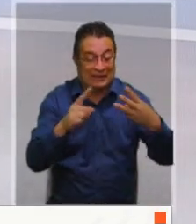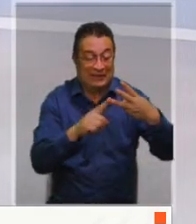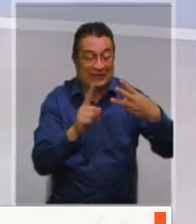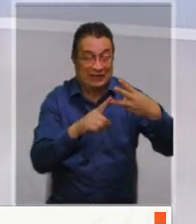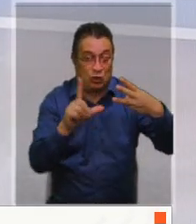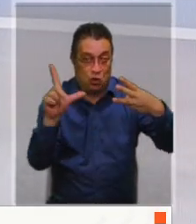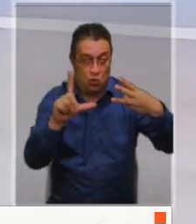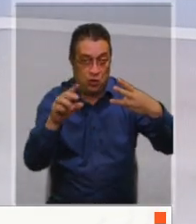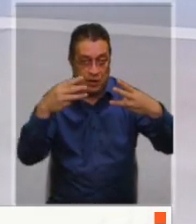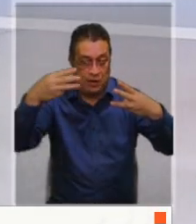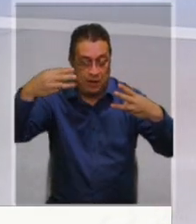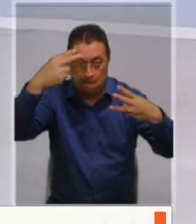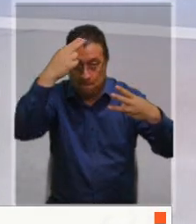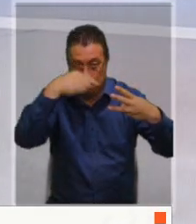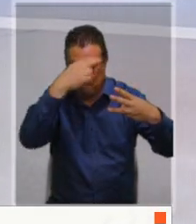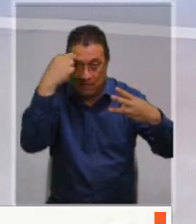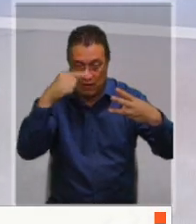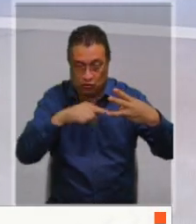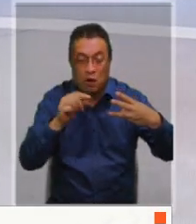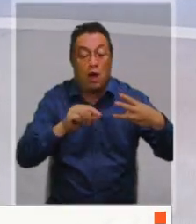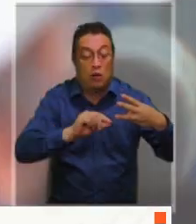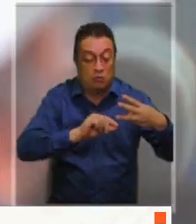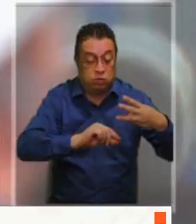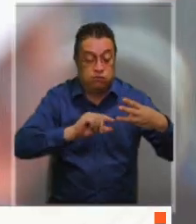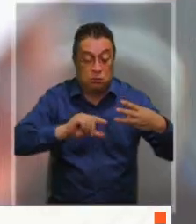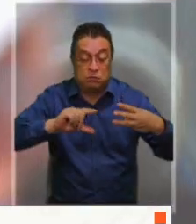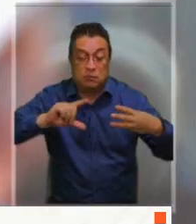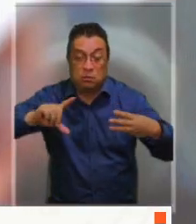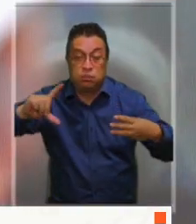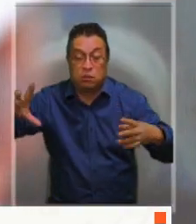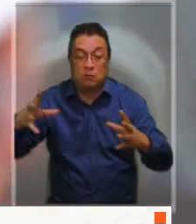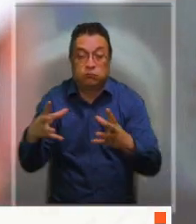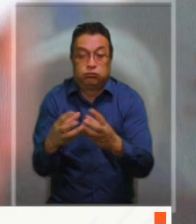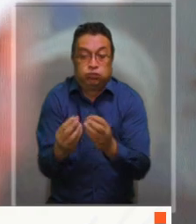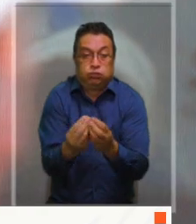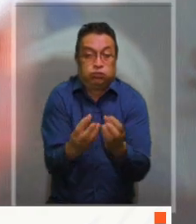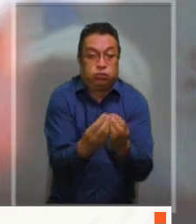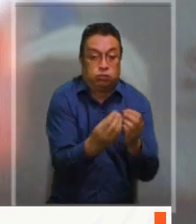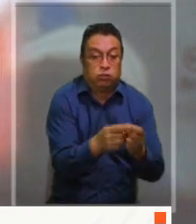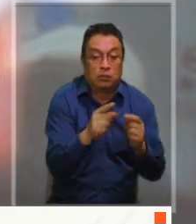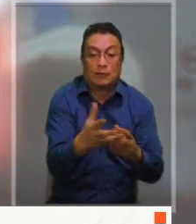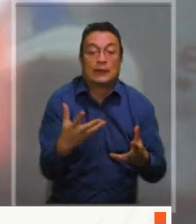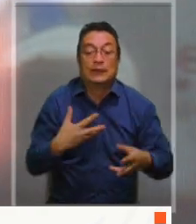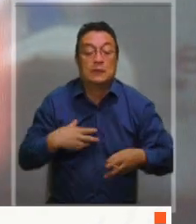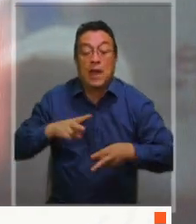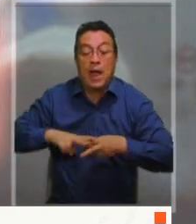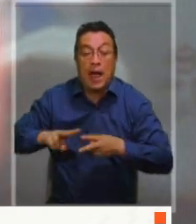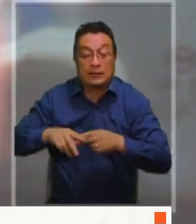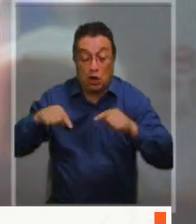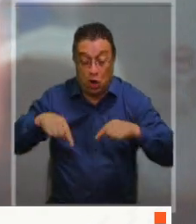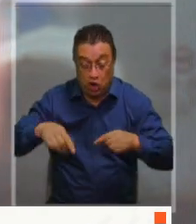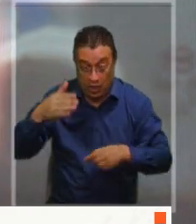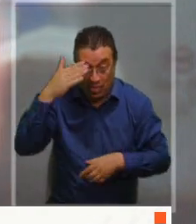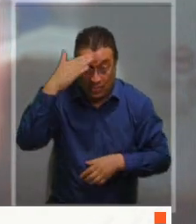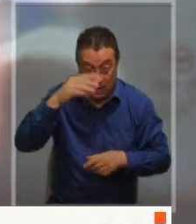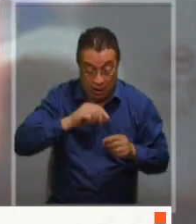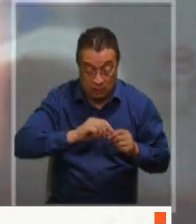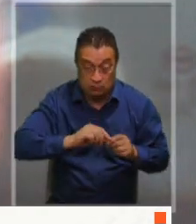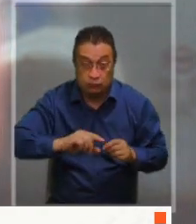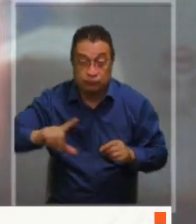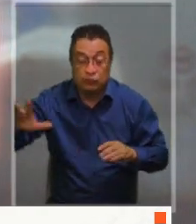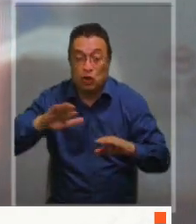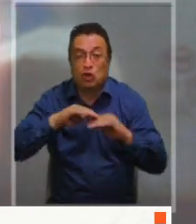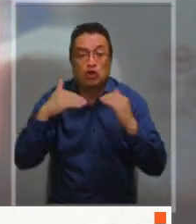tanto, vamos a tener un aumento progresivo de los pasajeros, de los viajes. Lo que hicimos fue, a partir de hoy día, ya tener toda la